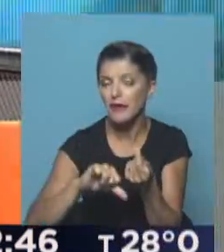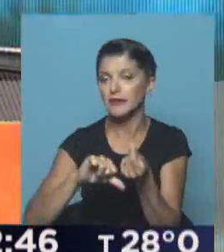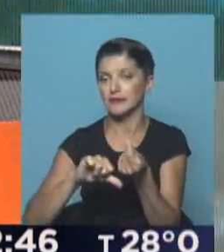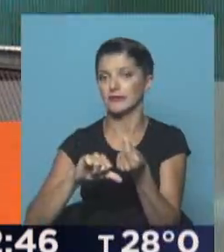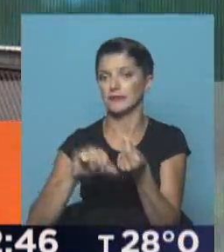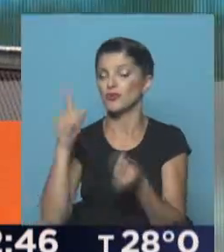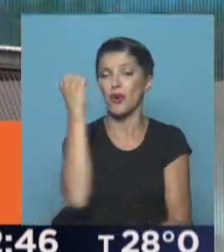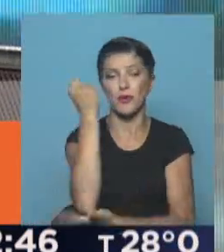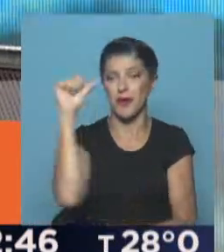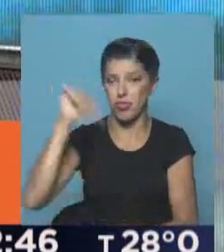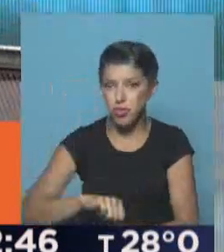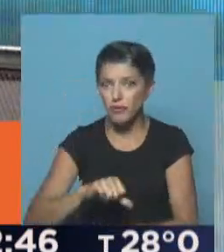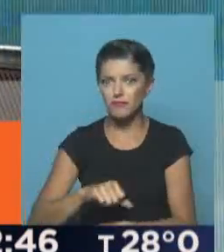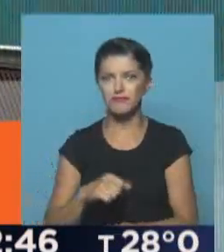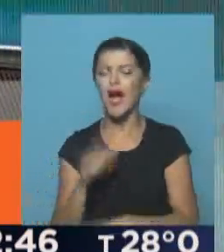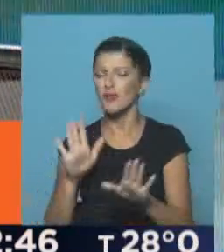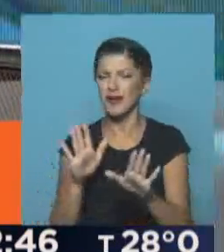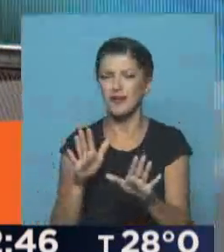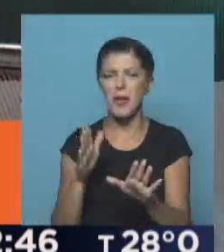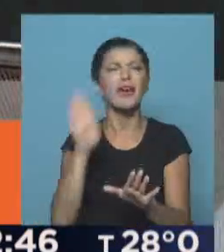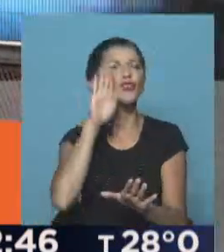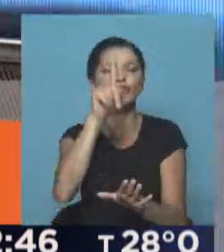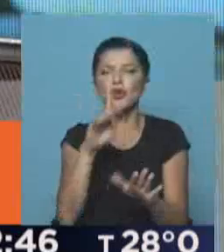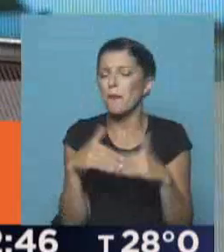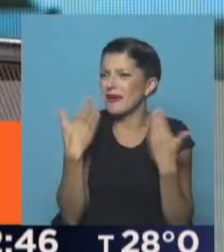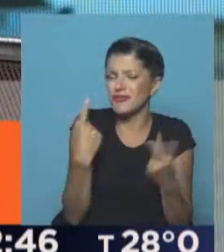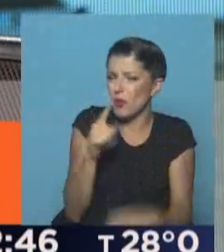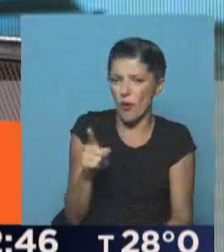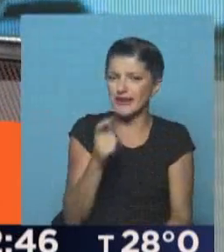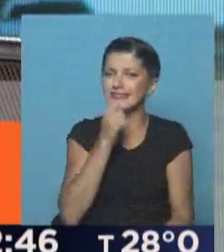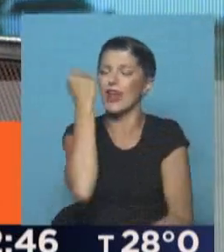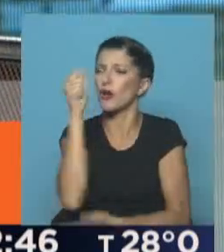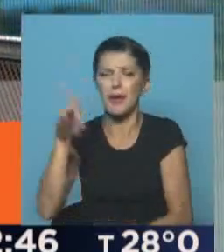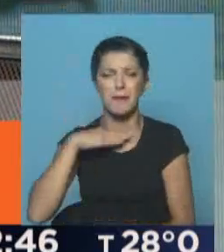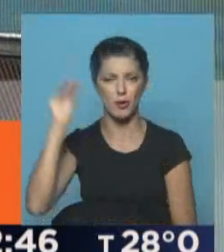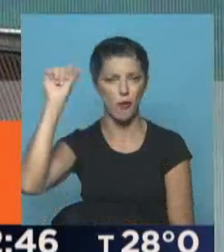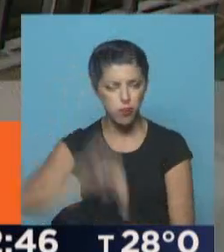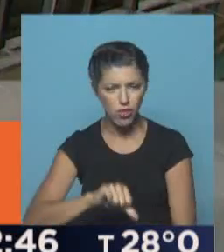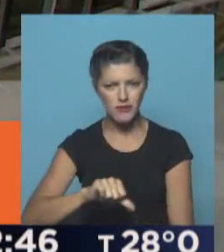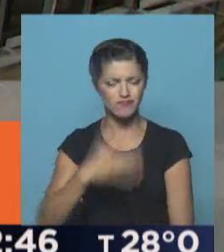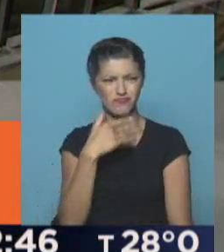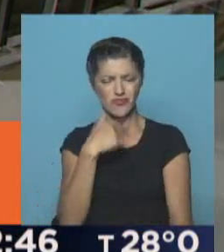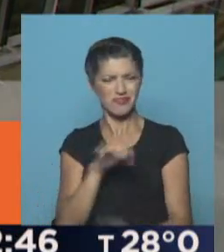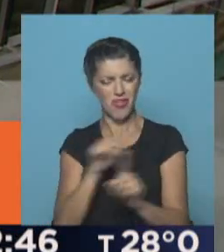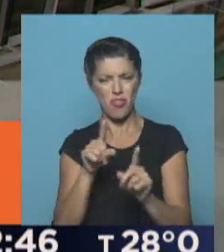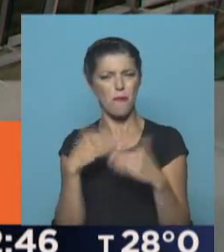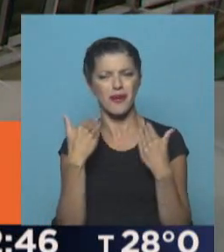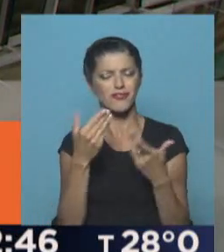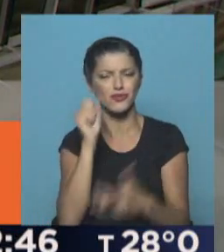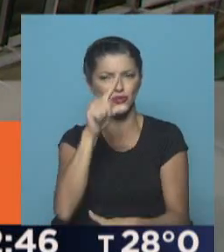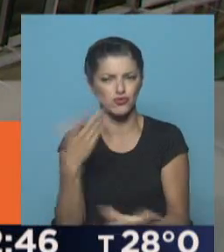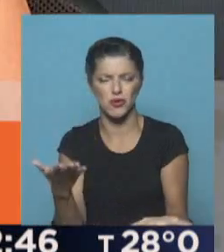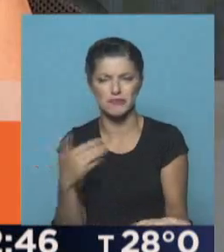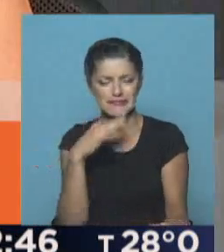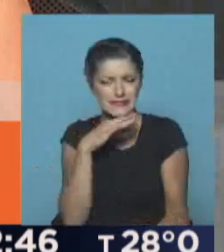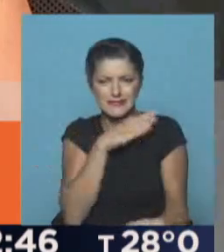economía mexicana. ¿Cuál es el beneficio para Estados Unidos de que se derrumbe la economía mexicana? Uno ahí es donde cuesta entender. No termina de entender.